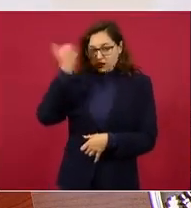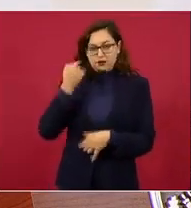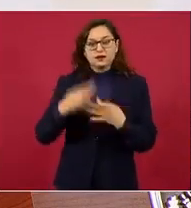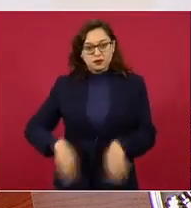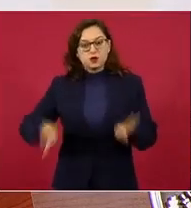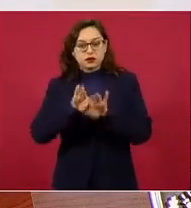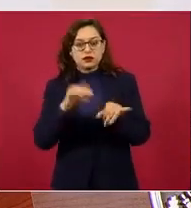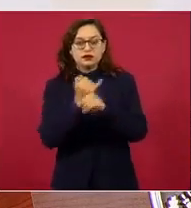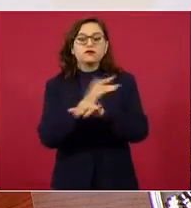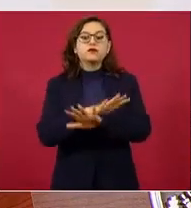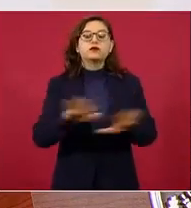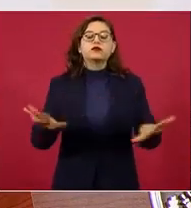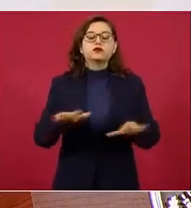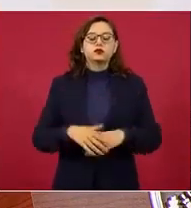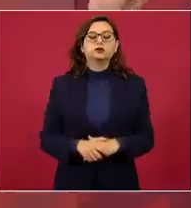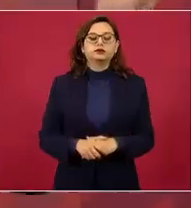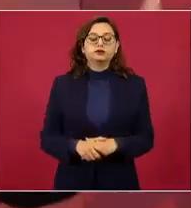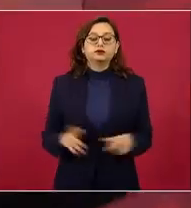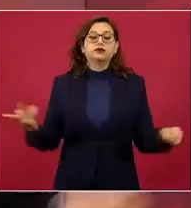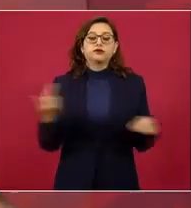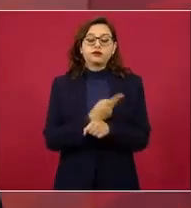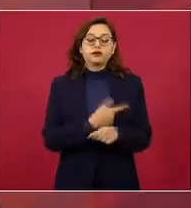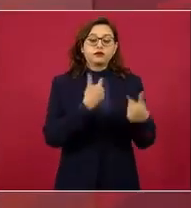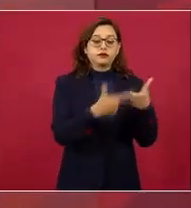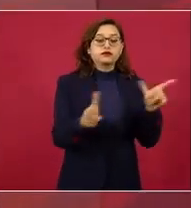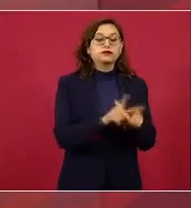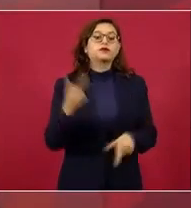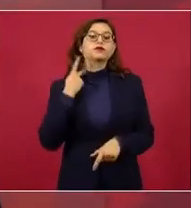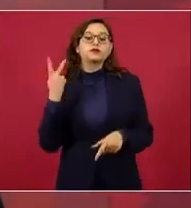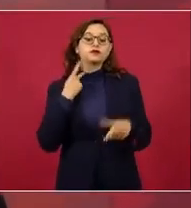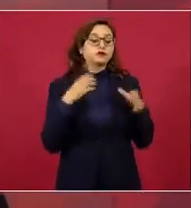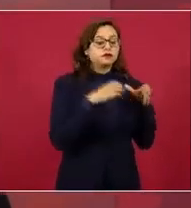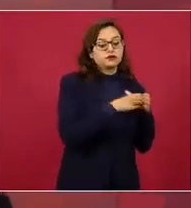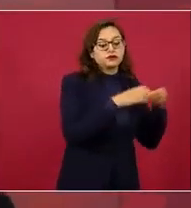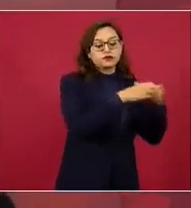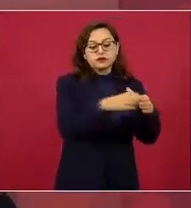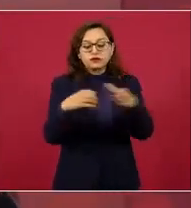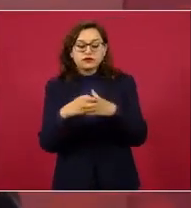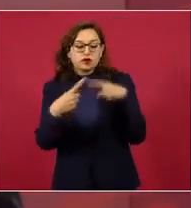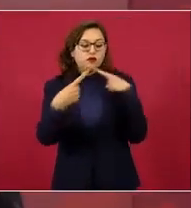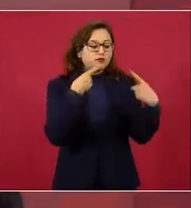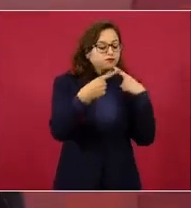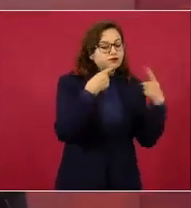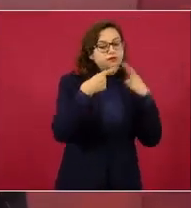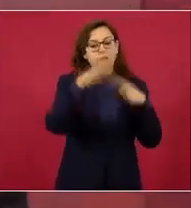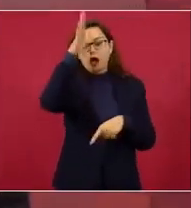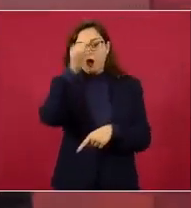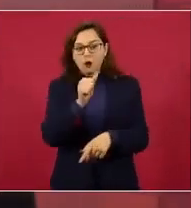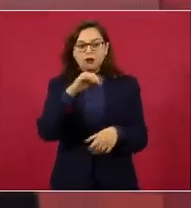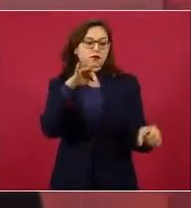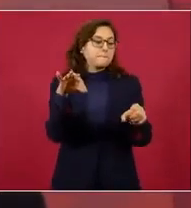Se pusieron de acuerdo los partidos conservadores y votaron por